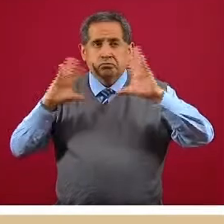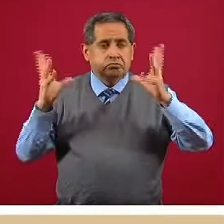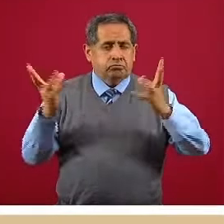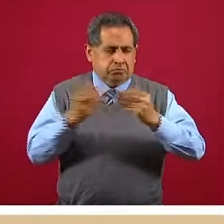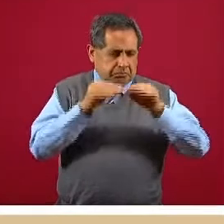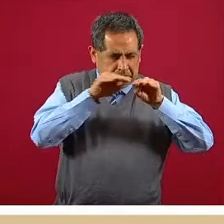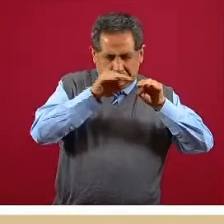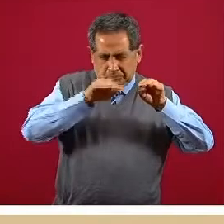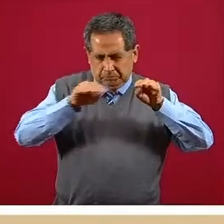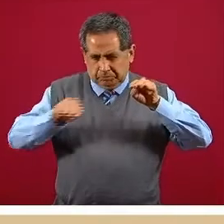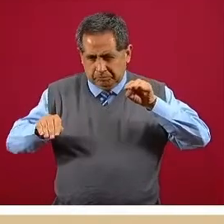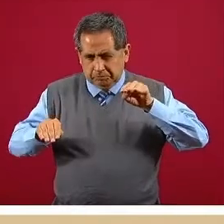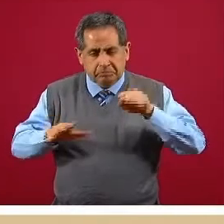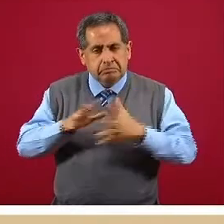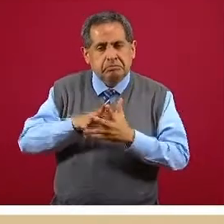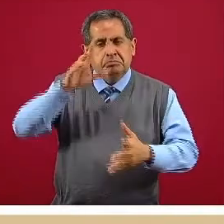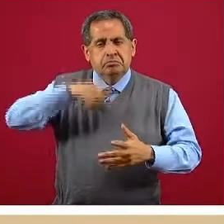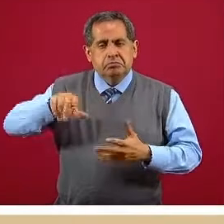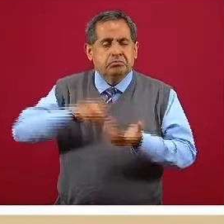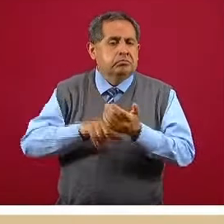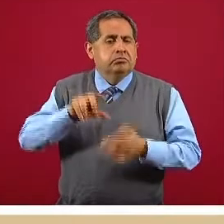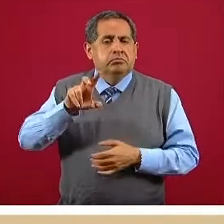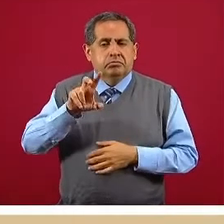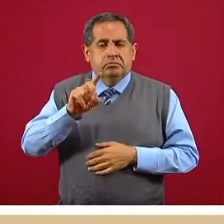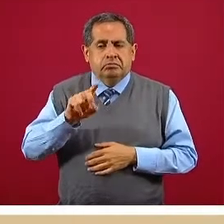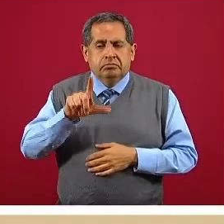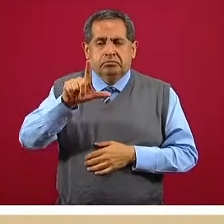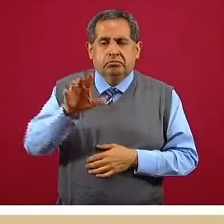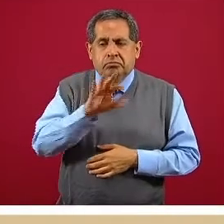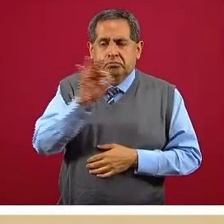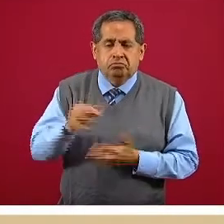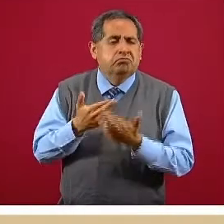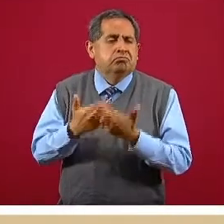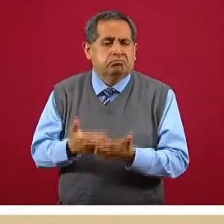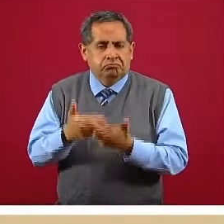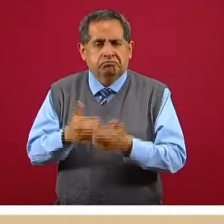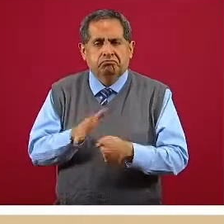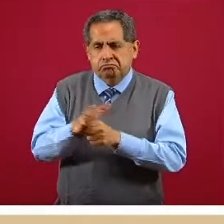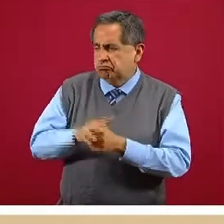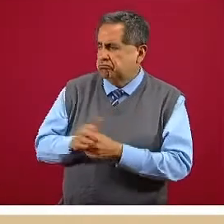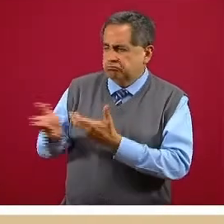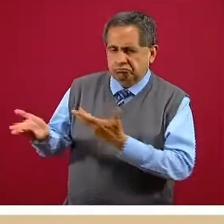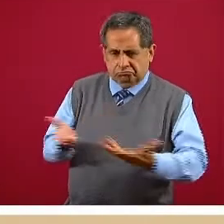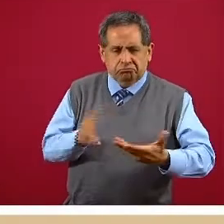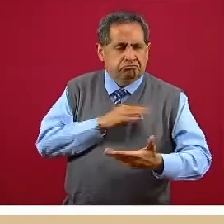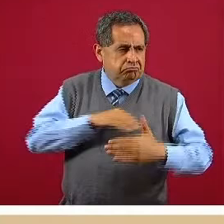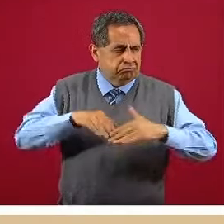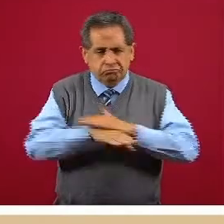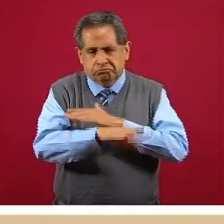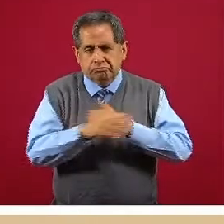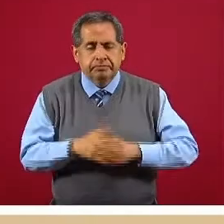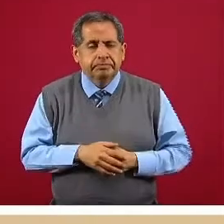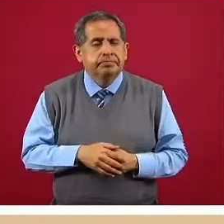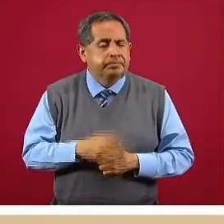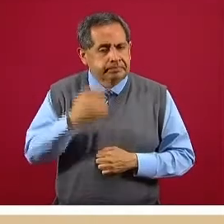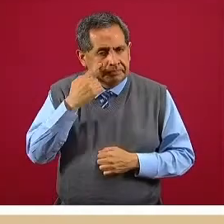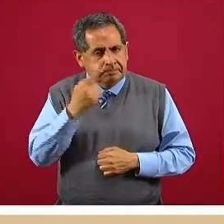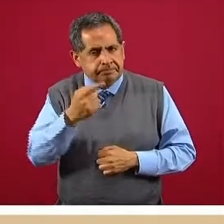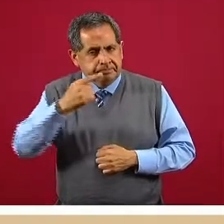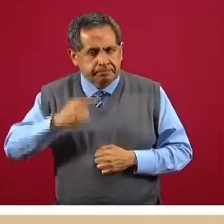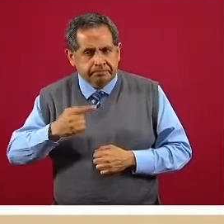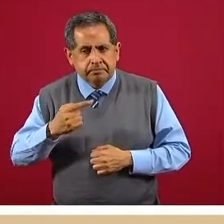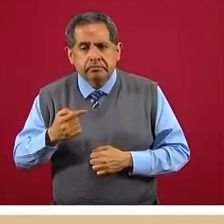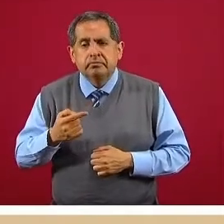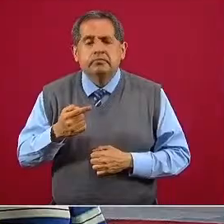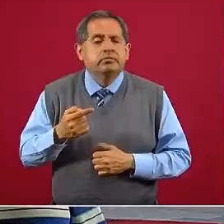menos todas tienen un 37% o más de disponibilidad del tipo de camas generales. Si vemos rápidamente la siguiente